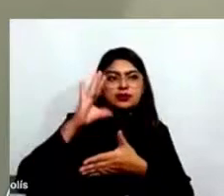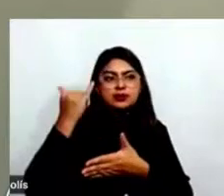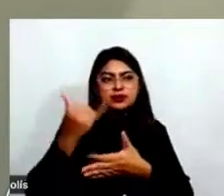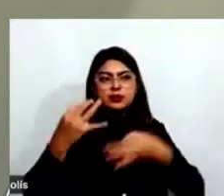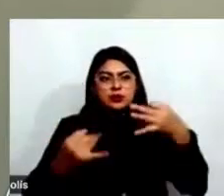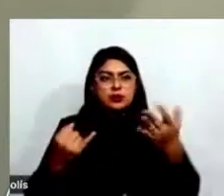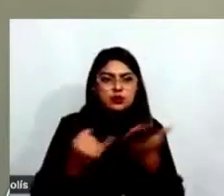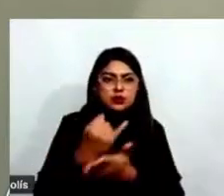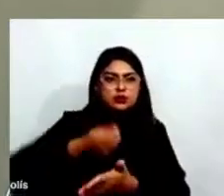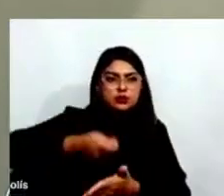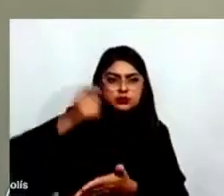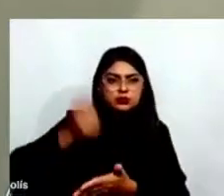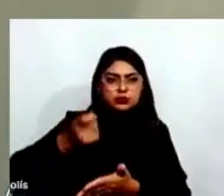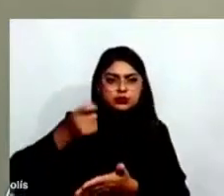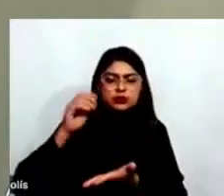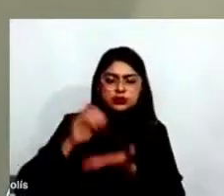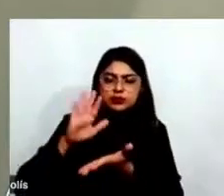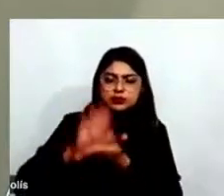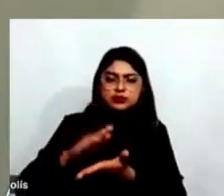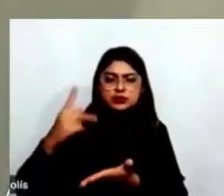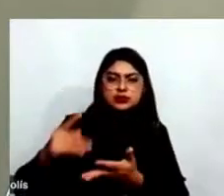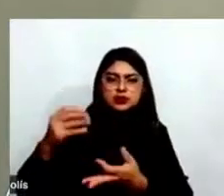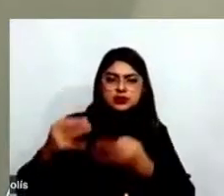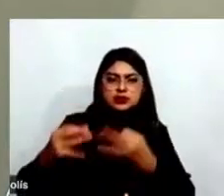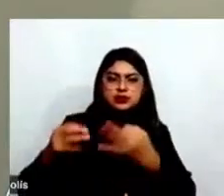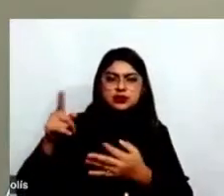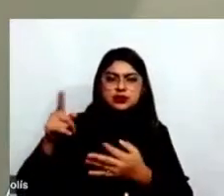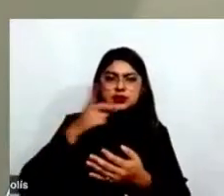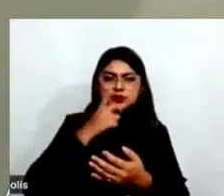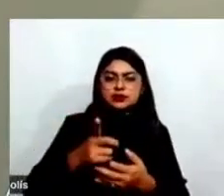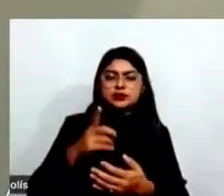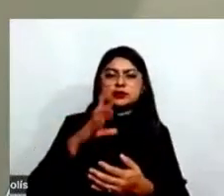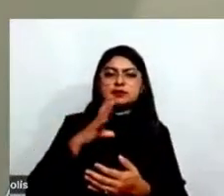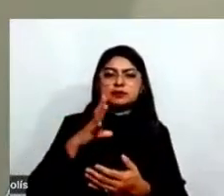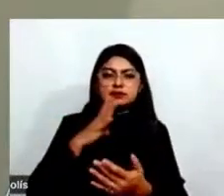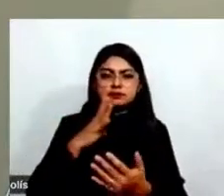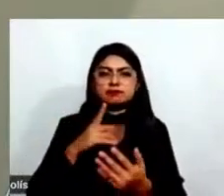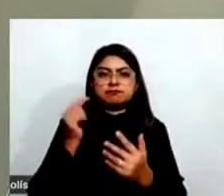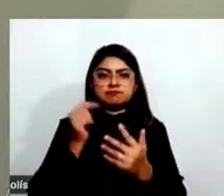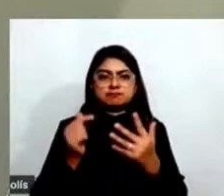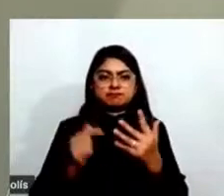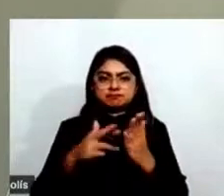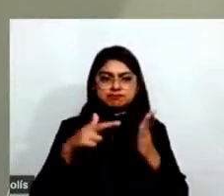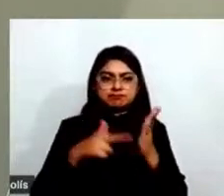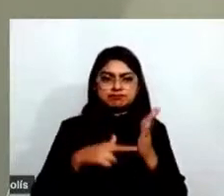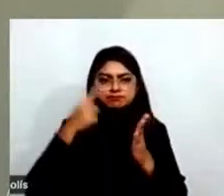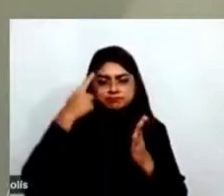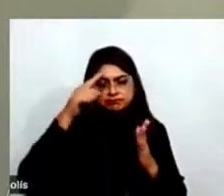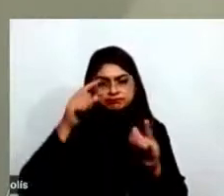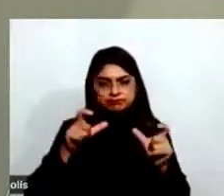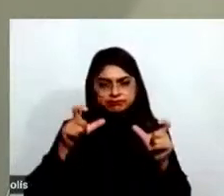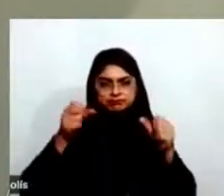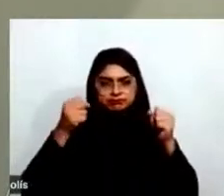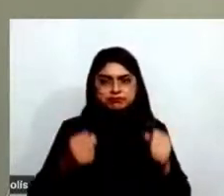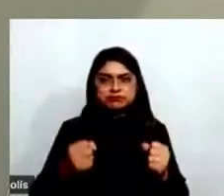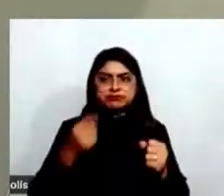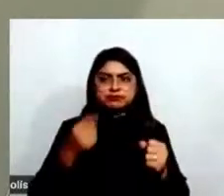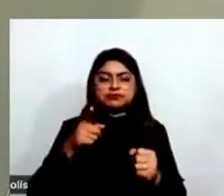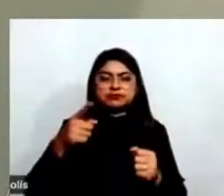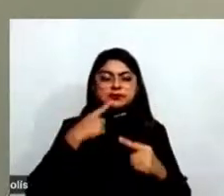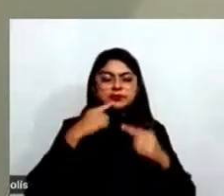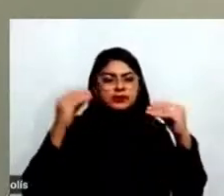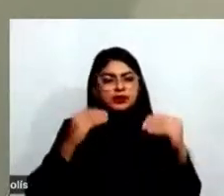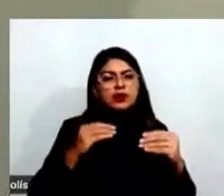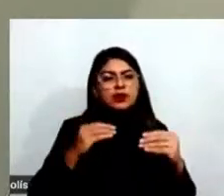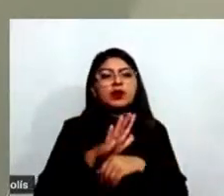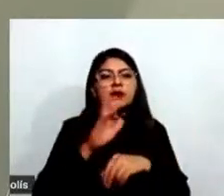que es el de garantías judiciales, tiene dos sets de garantías, las del 8.1 y las del 8.2. Y la gran discusión es si todas esas garantías están detalladas del 8.2,